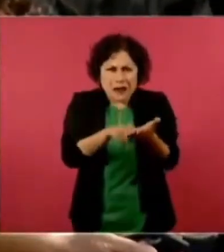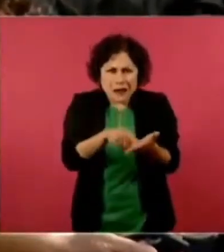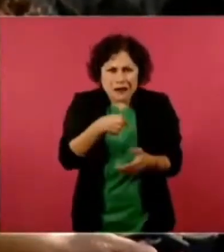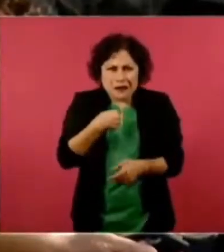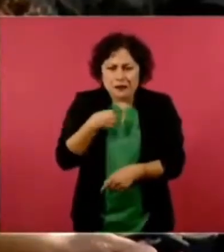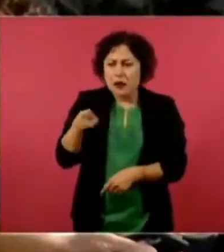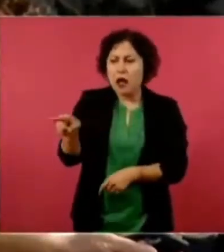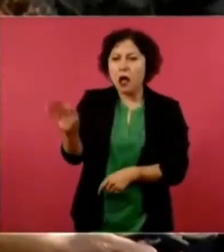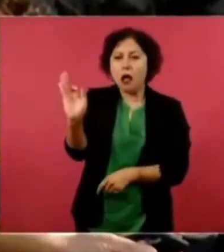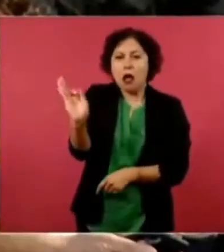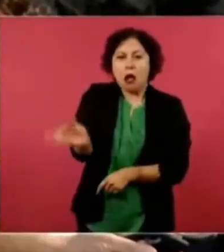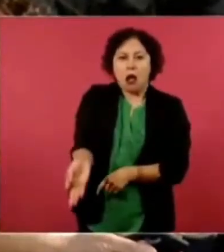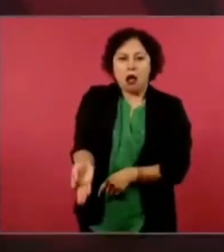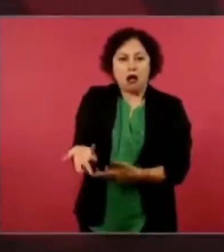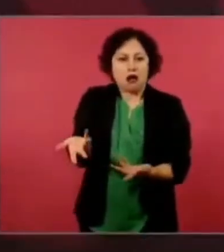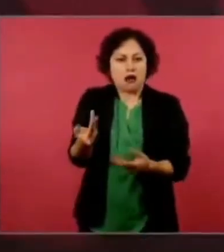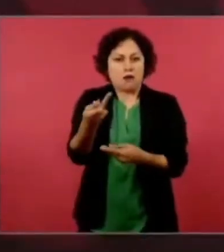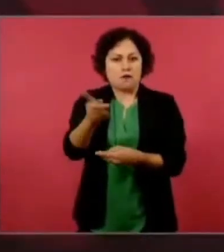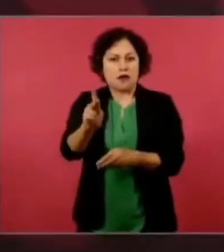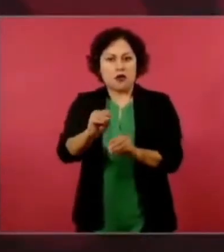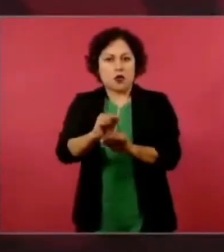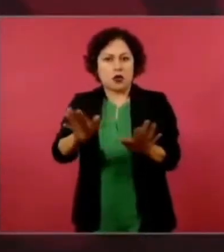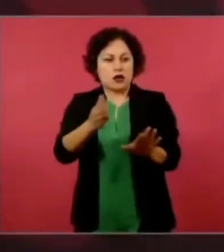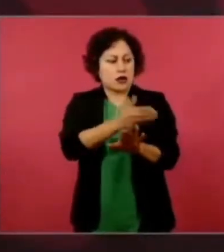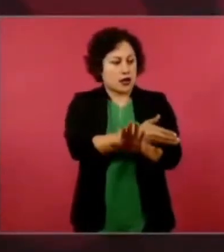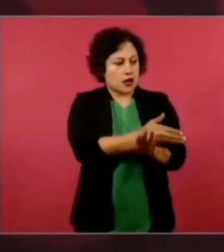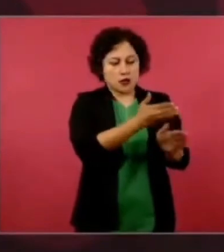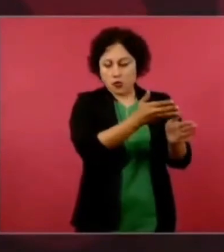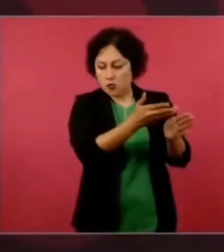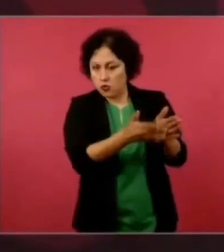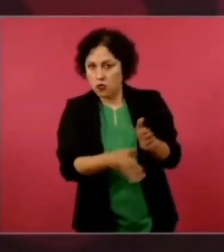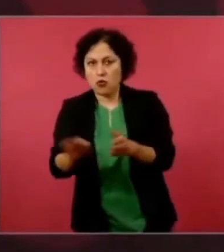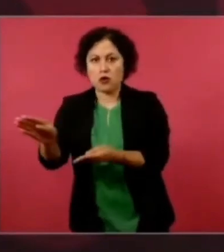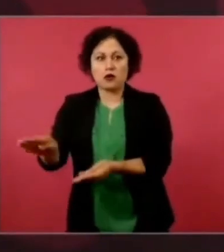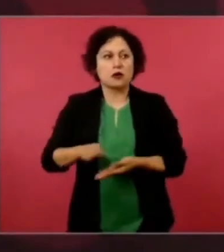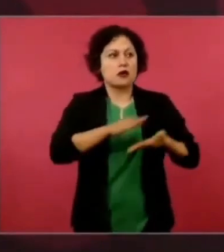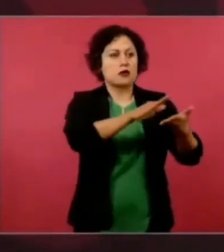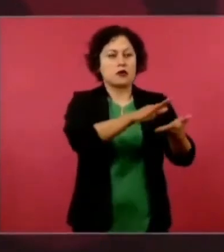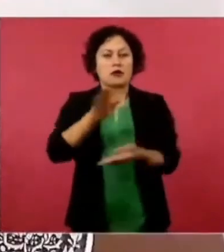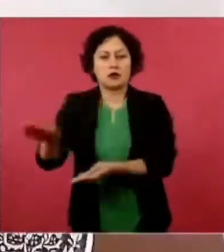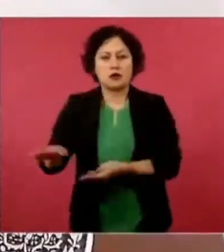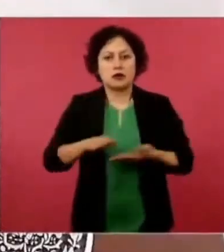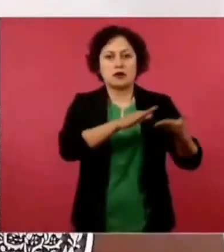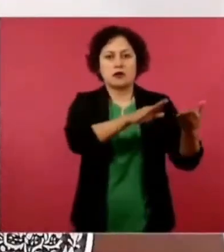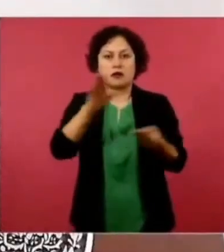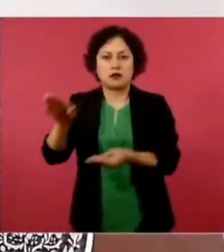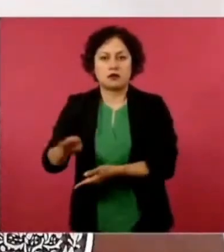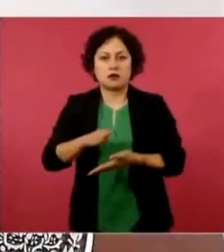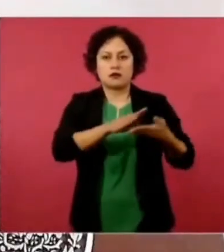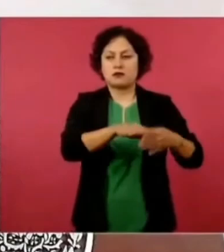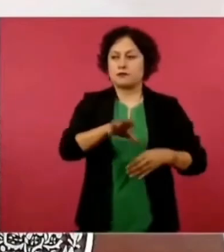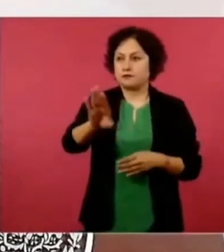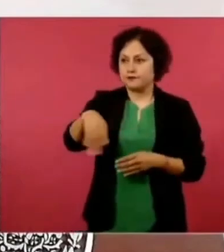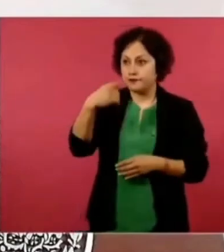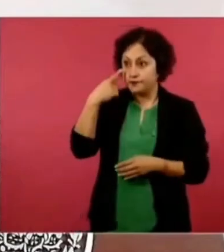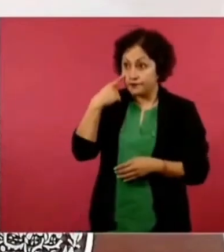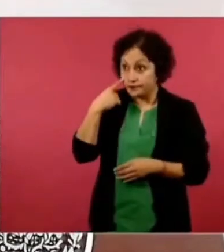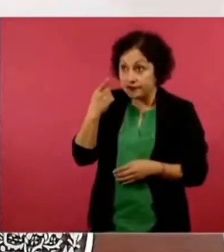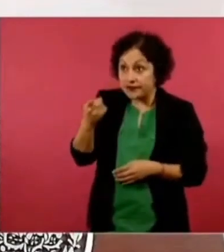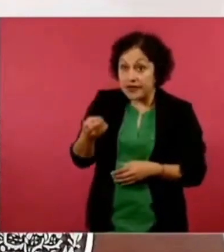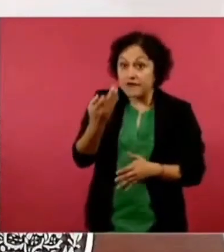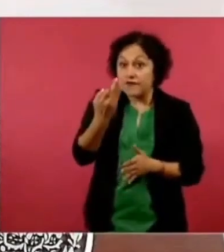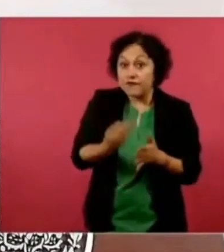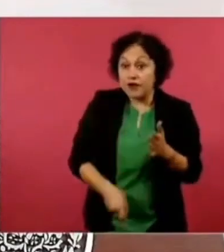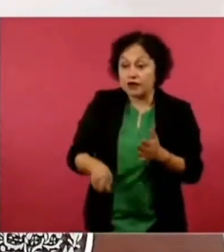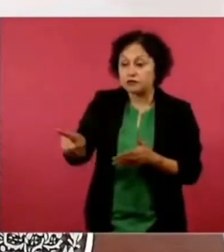con año han estado? En el caso de que faltara, se entregan todo y no hay nada que ocultar.